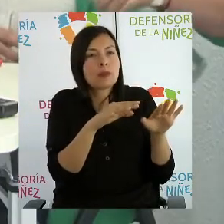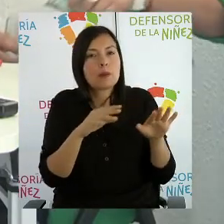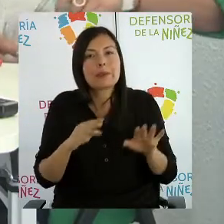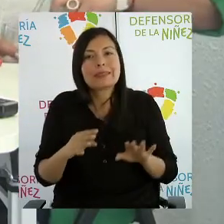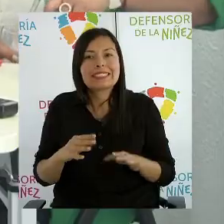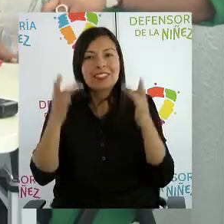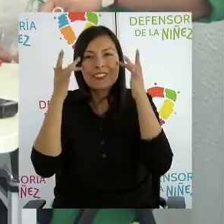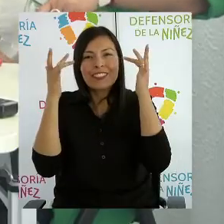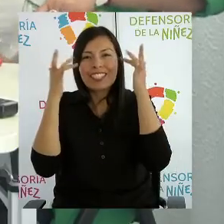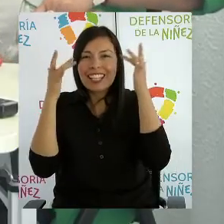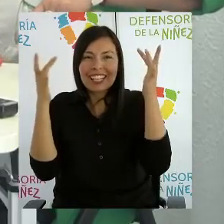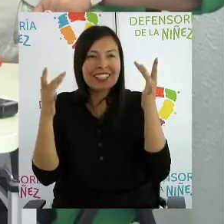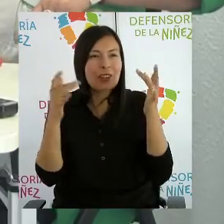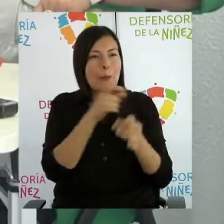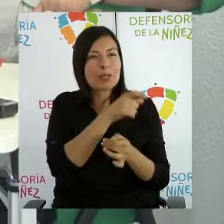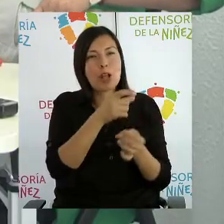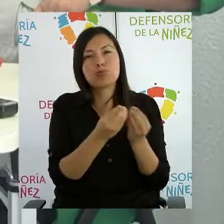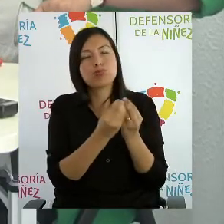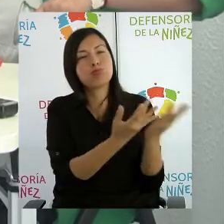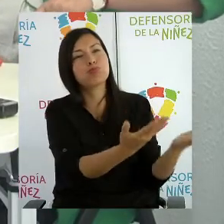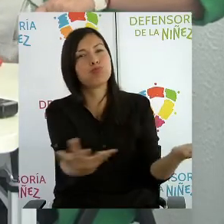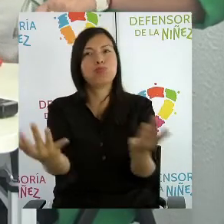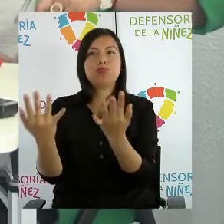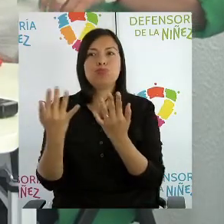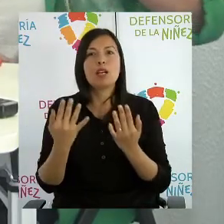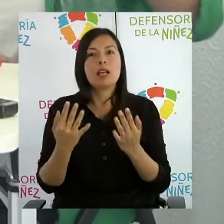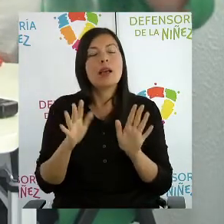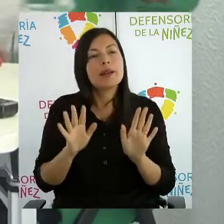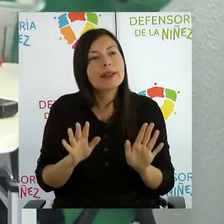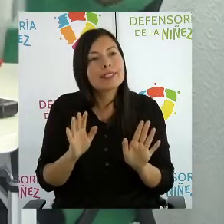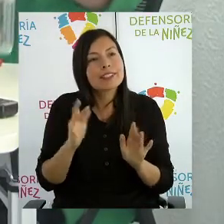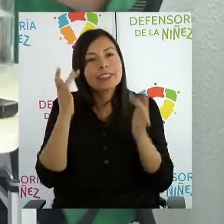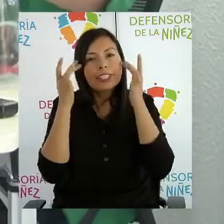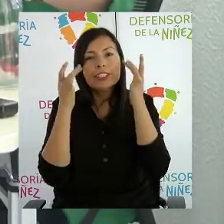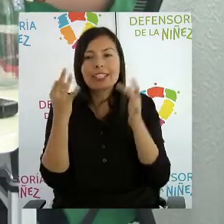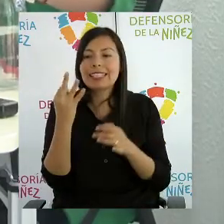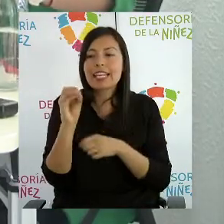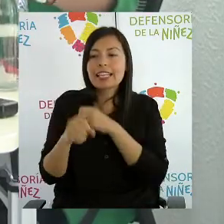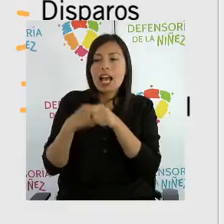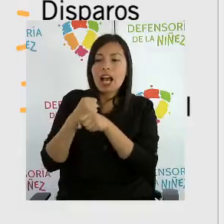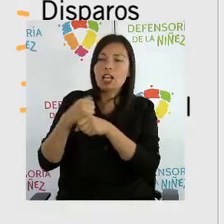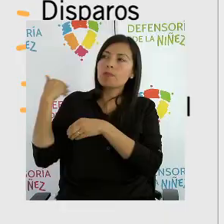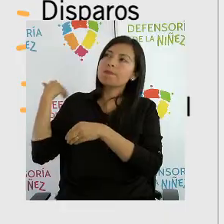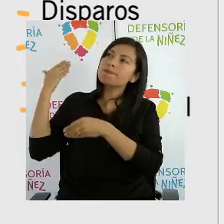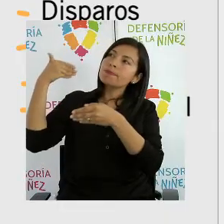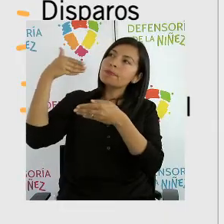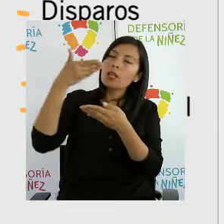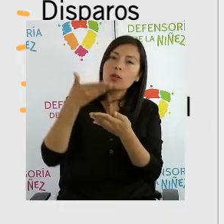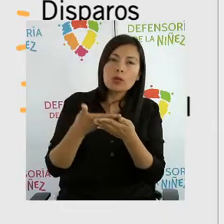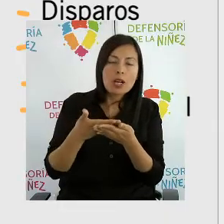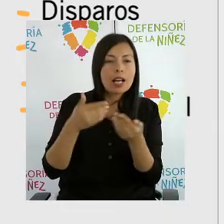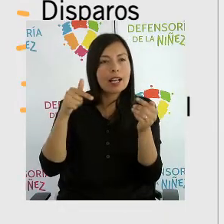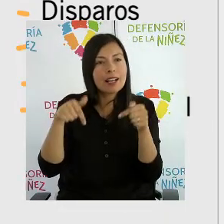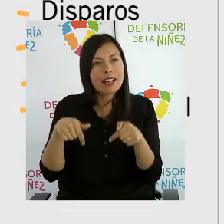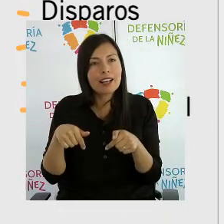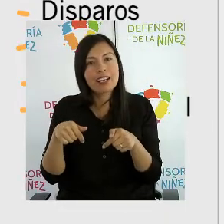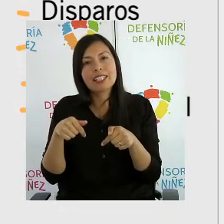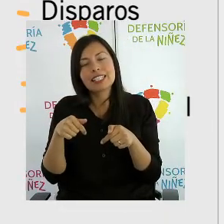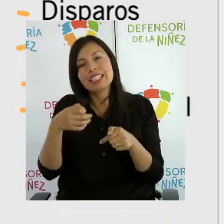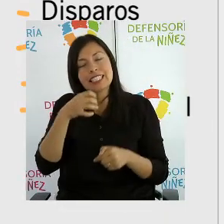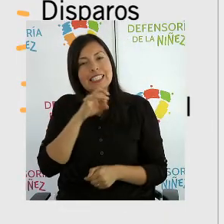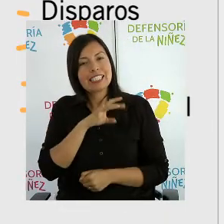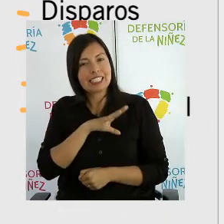estar contentos de que han transcurrido 30 años desde la ratificación de la Convención y 29 desde que Chile ratificó